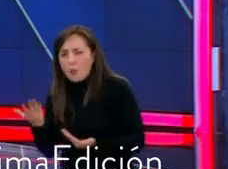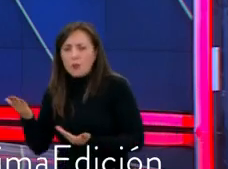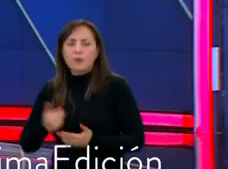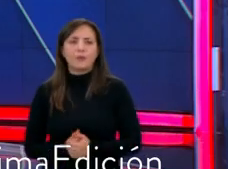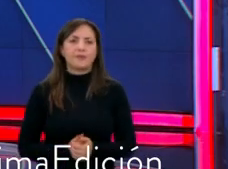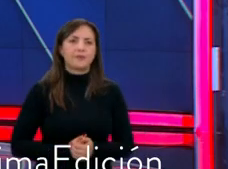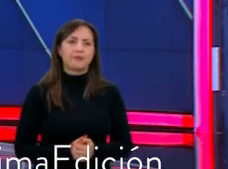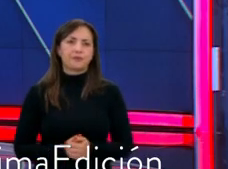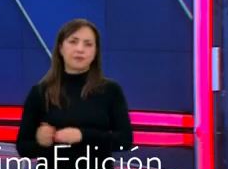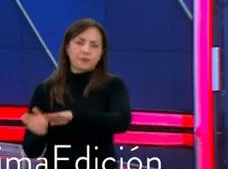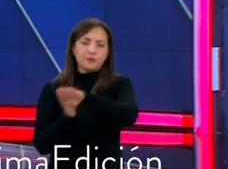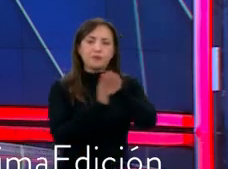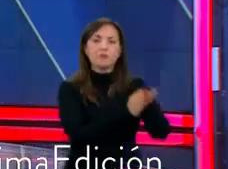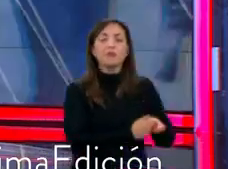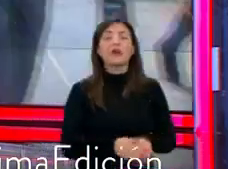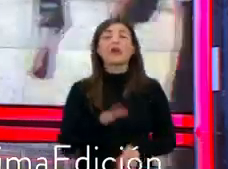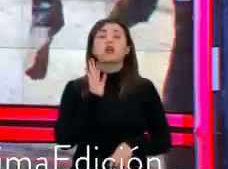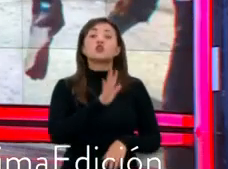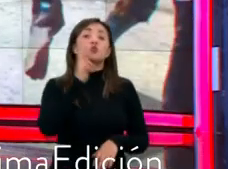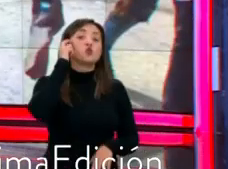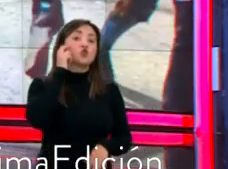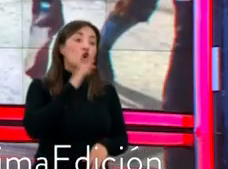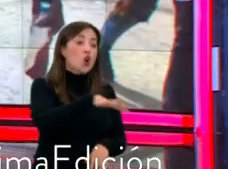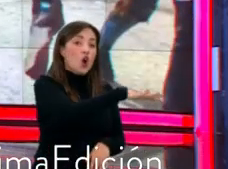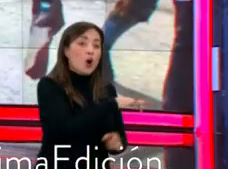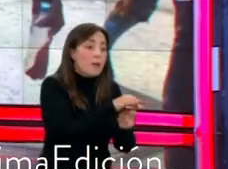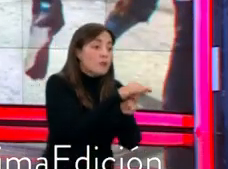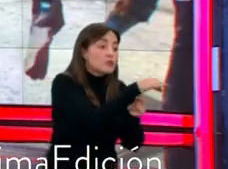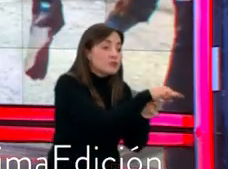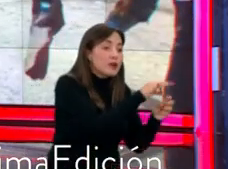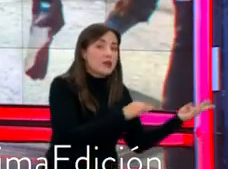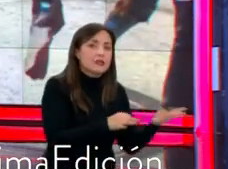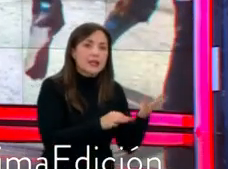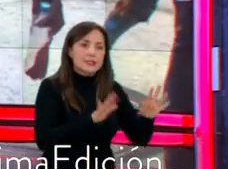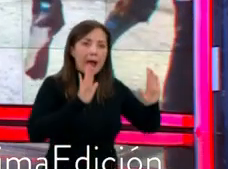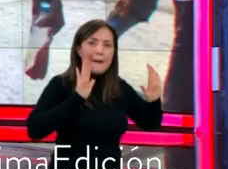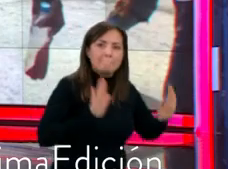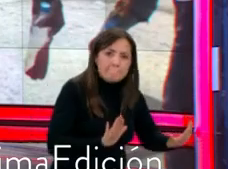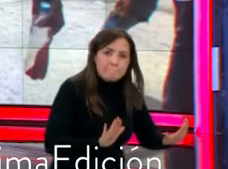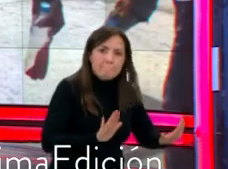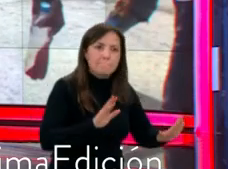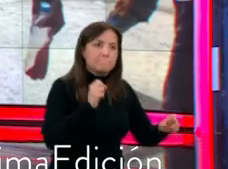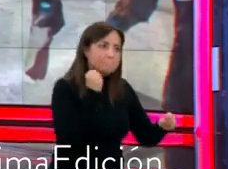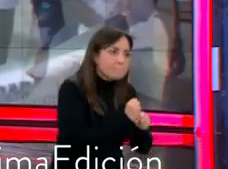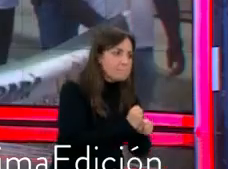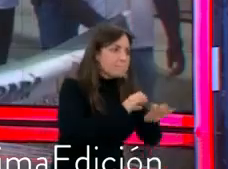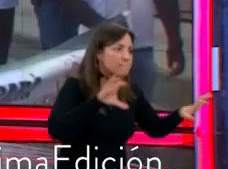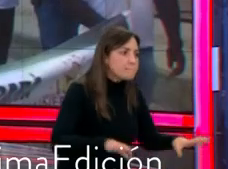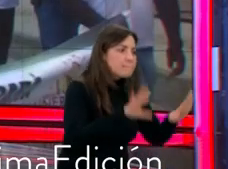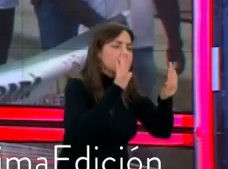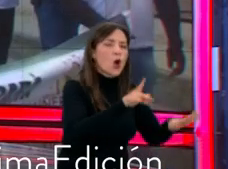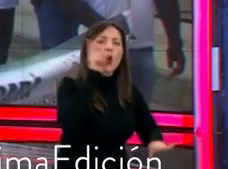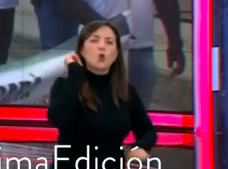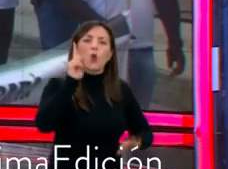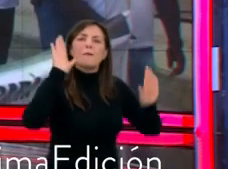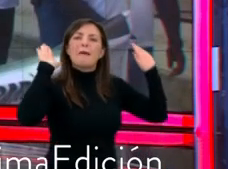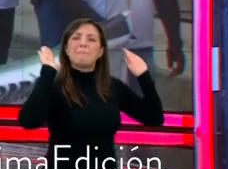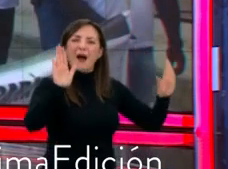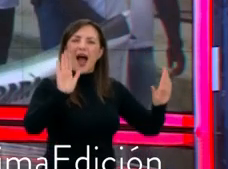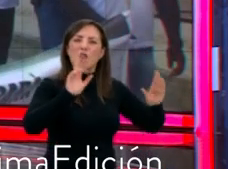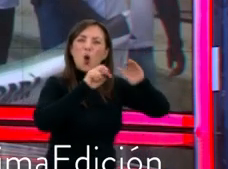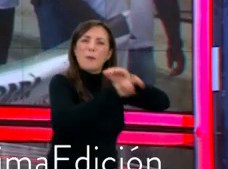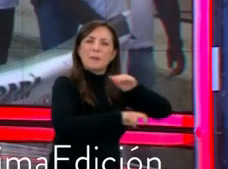En al menos tres municipios del Chocó se paralizaron todas las actividades debido al paro minero que se realiza desde hace 4 días. En Quibdó